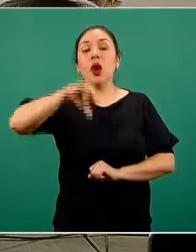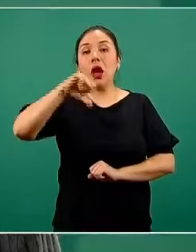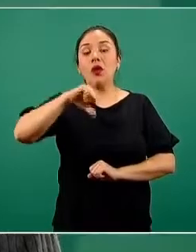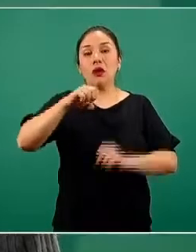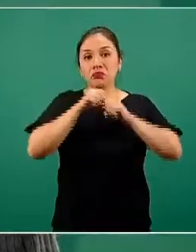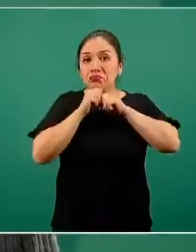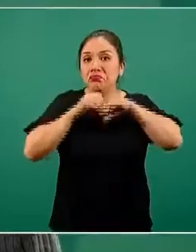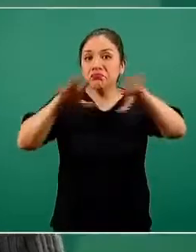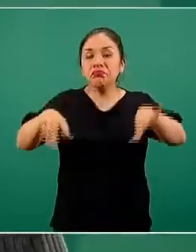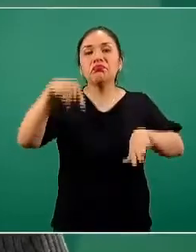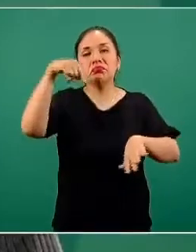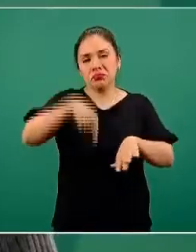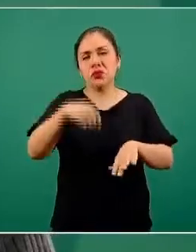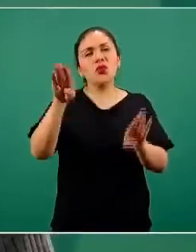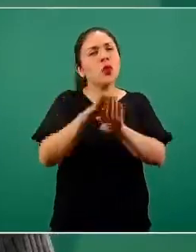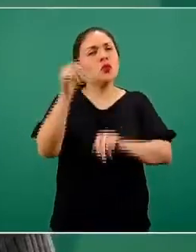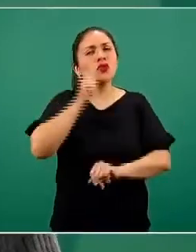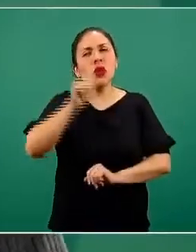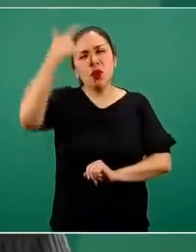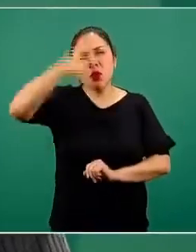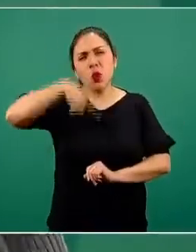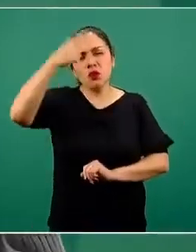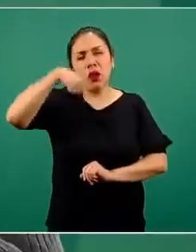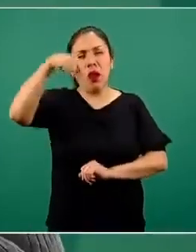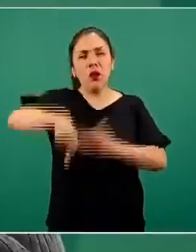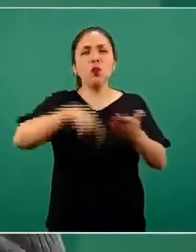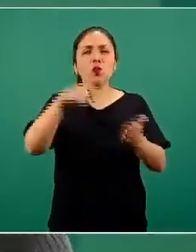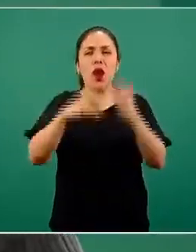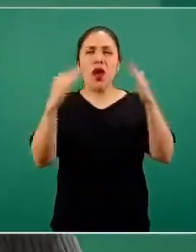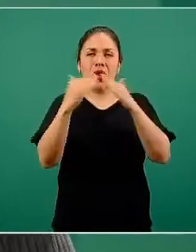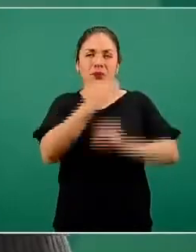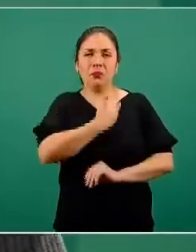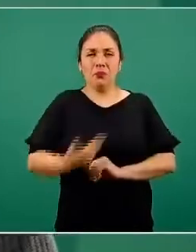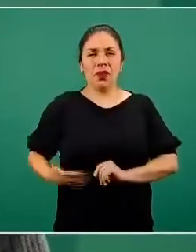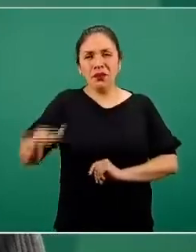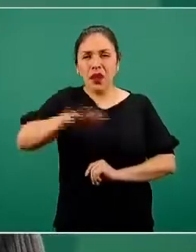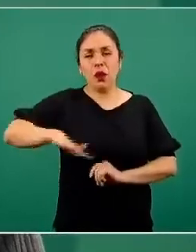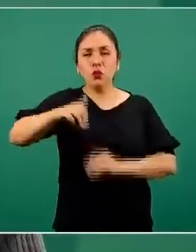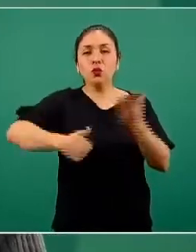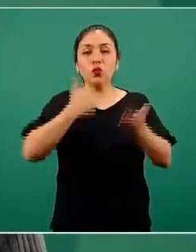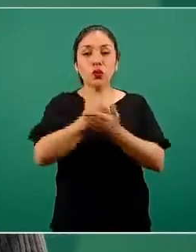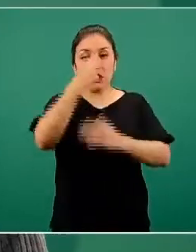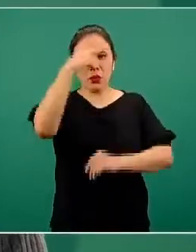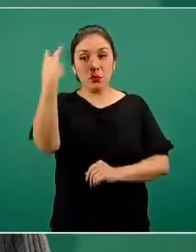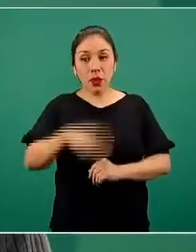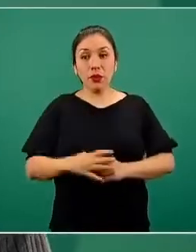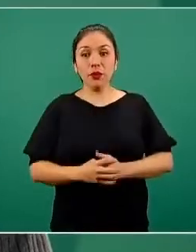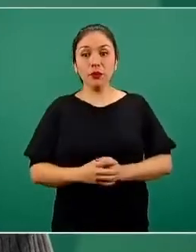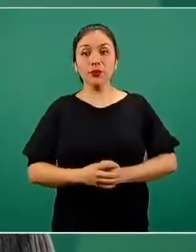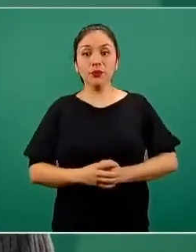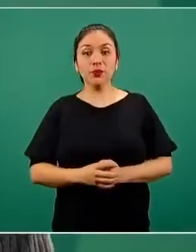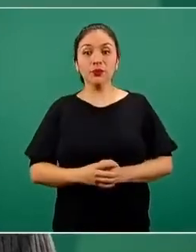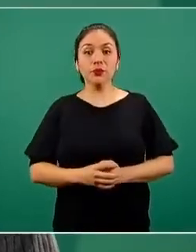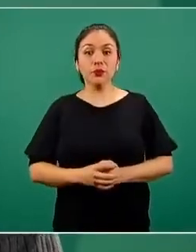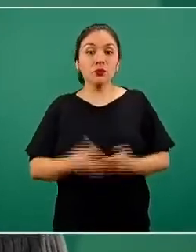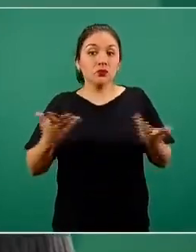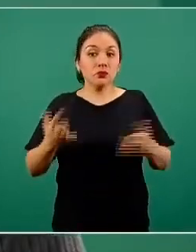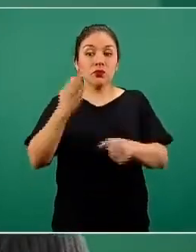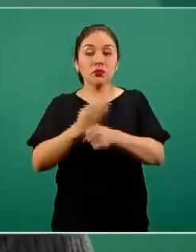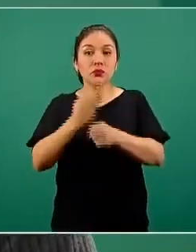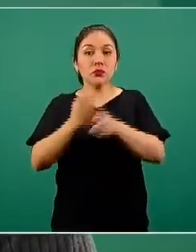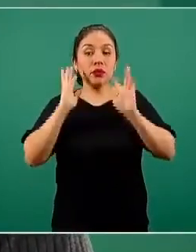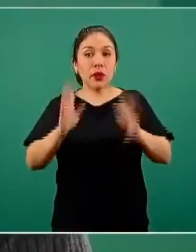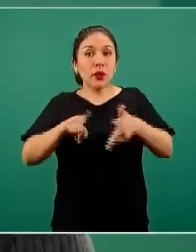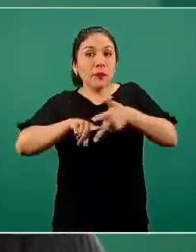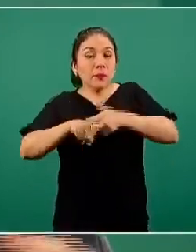transmitiendo en directo, como todas las noches, desde Palacio Nacional en la Ciudad de México. Y bueno, vamos a dar inicio